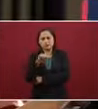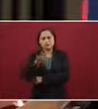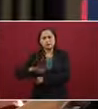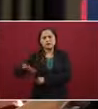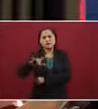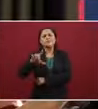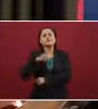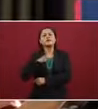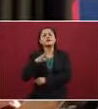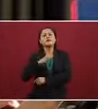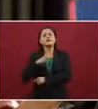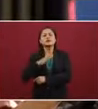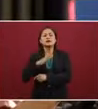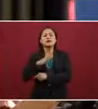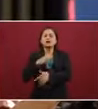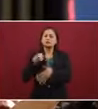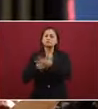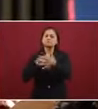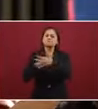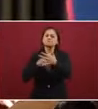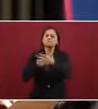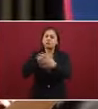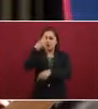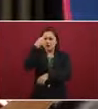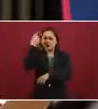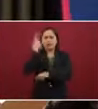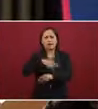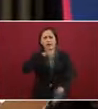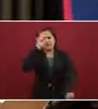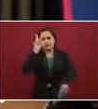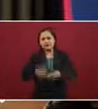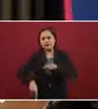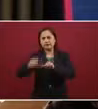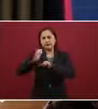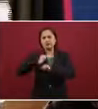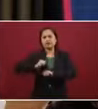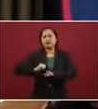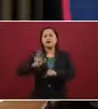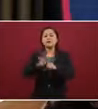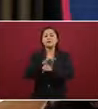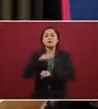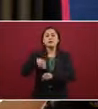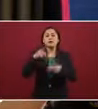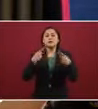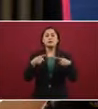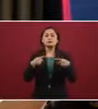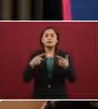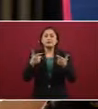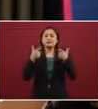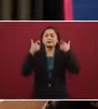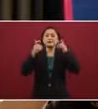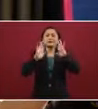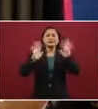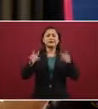un movimiento de revocación de mandato porque la gente está desesperada, que no encuentran en este presidente una cuarta transformación.